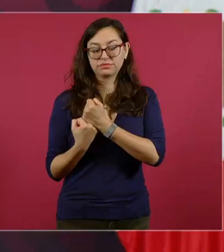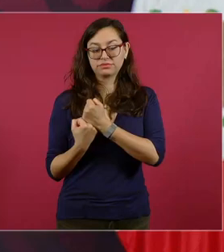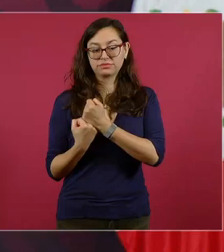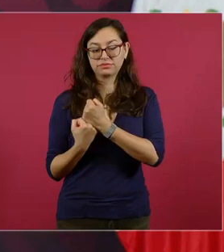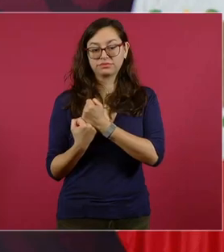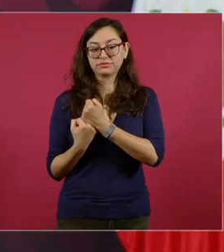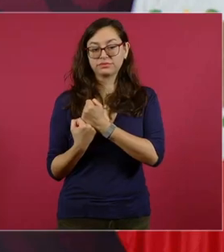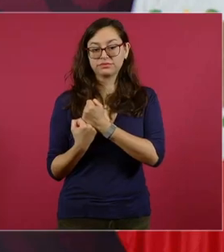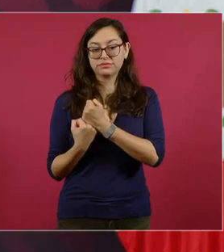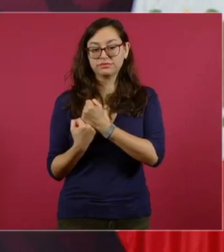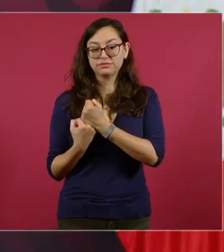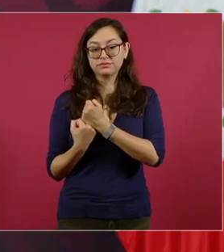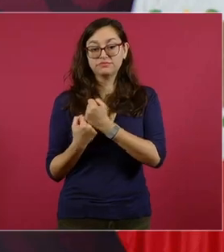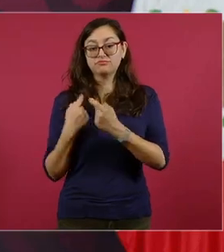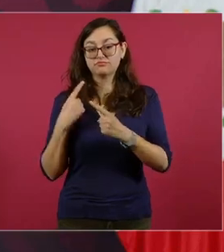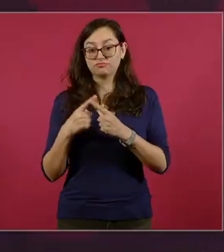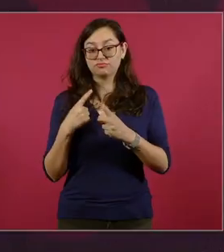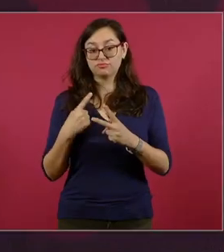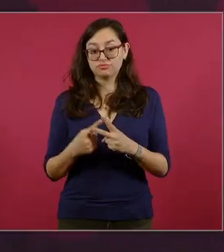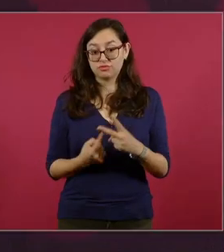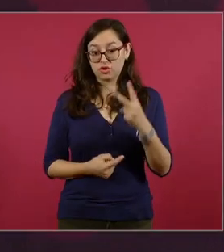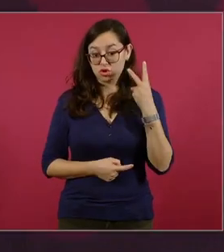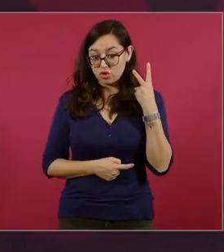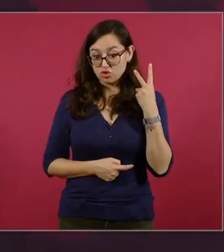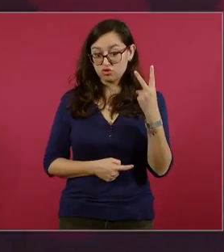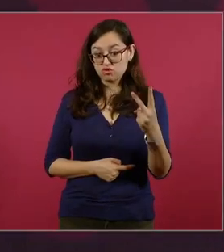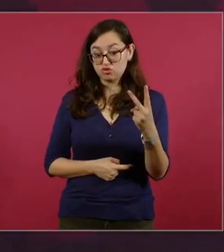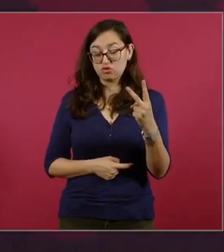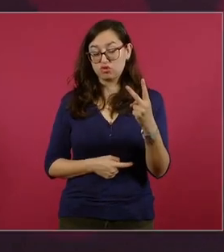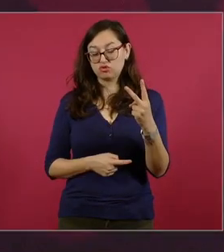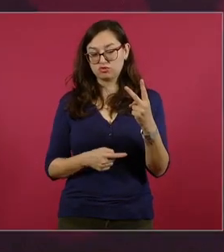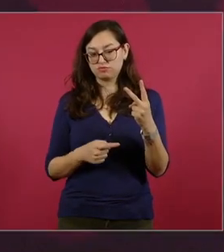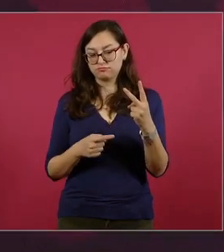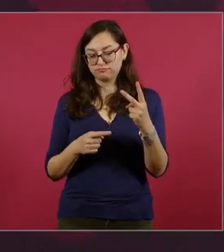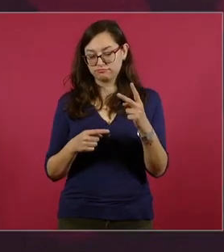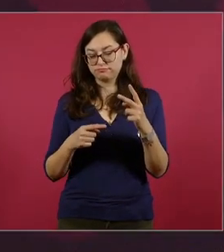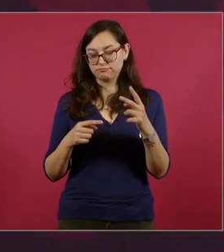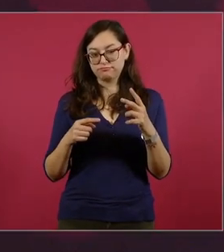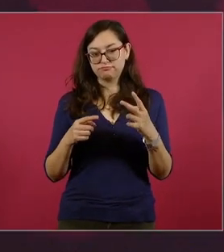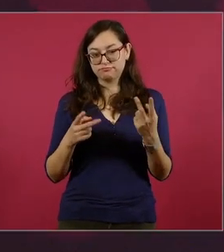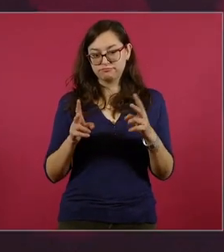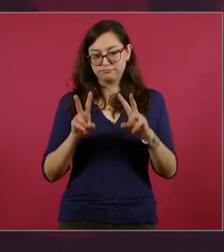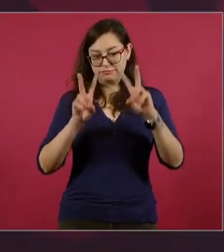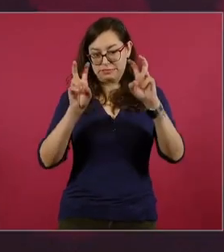máximas de dos grandes oaxaqueños.